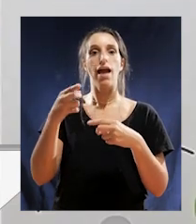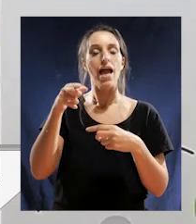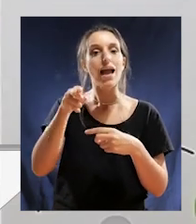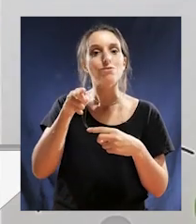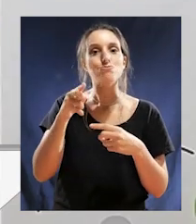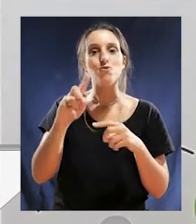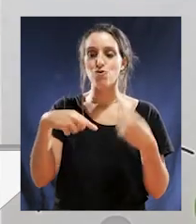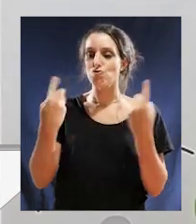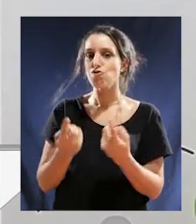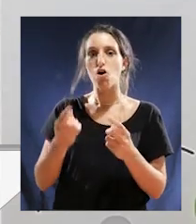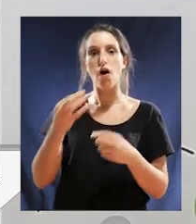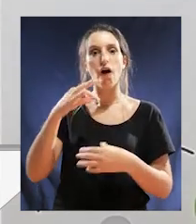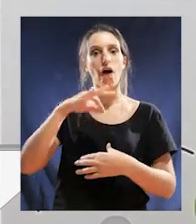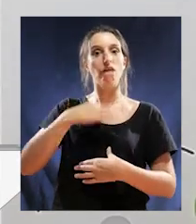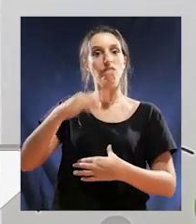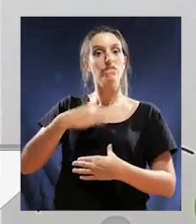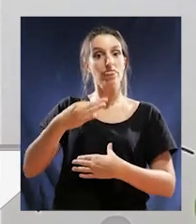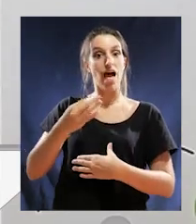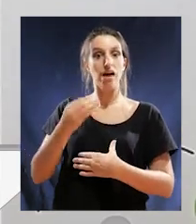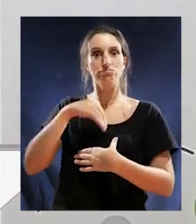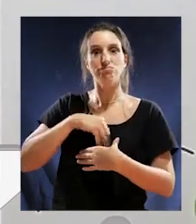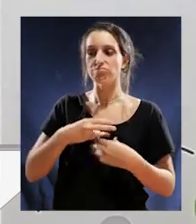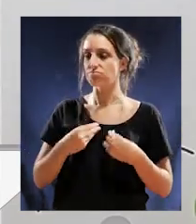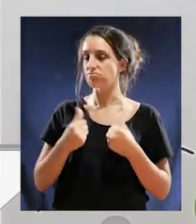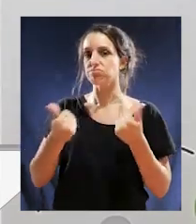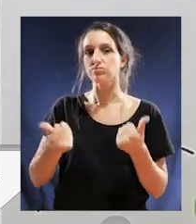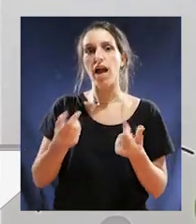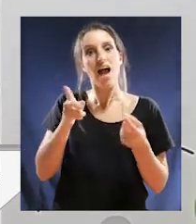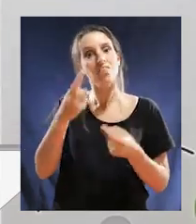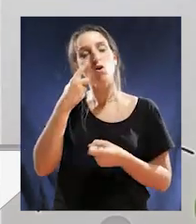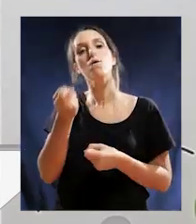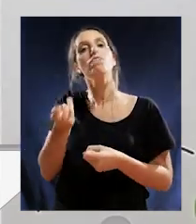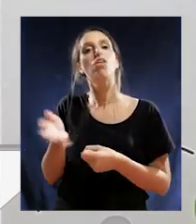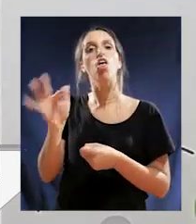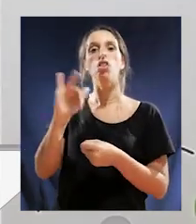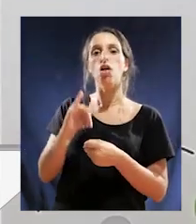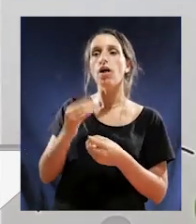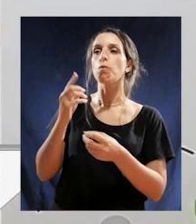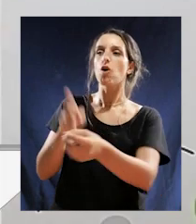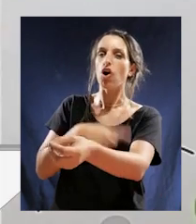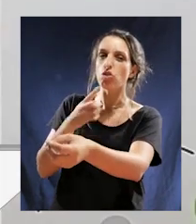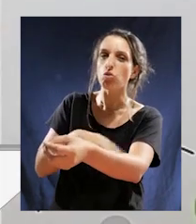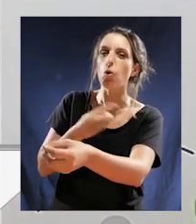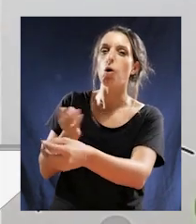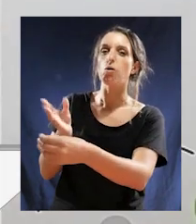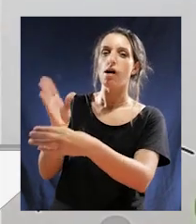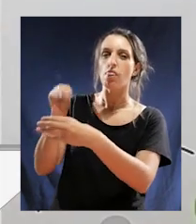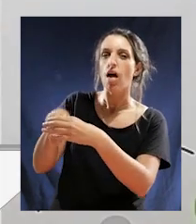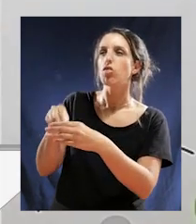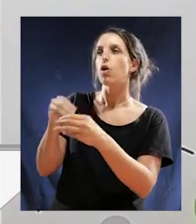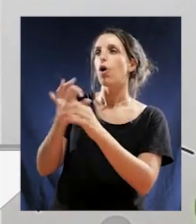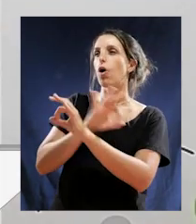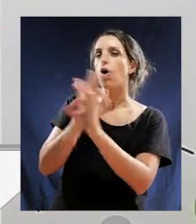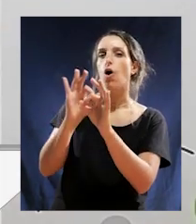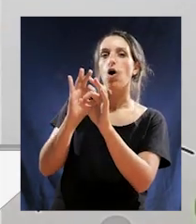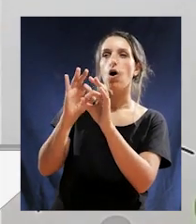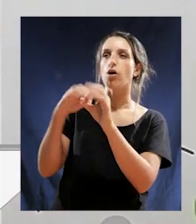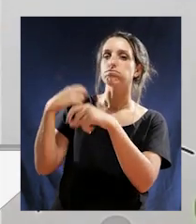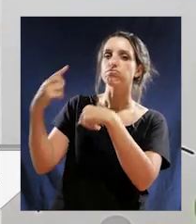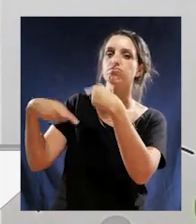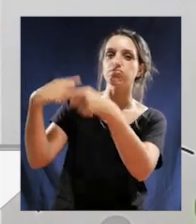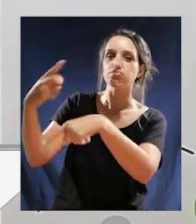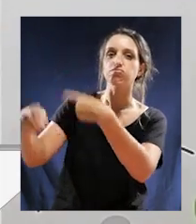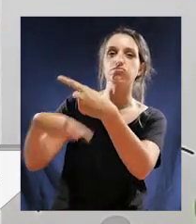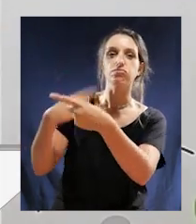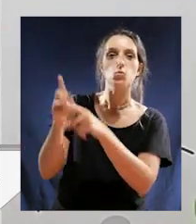lo que estamos viviendo ahí nos damos cuenta que nuestra vida cotidiana está hecha de hábitos de costumbres de pequeños rituales